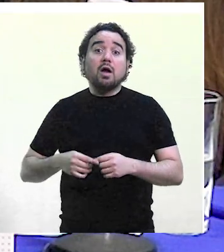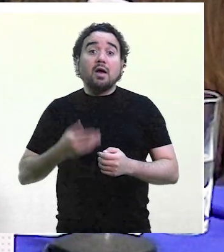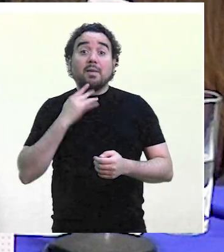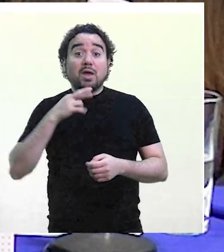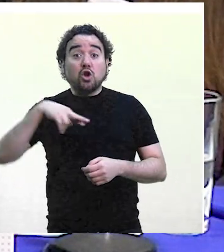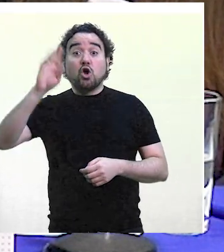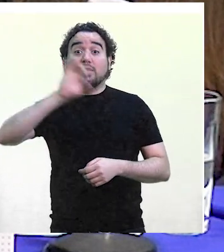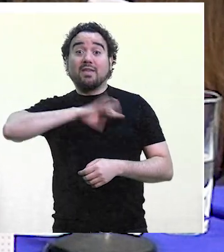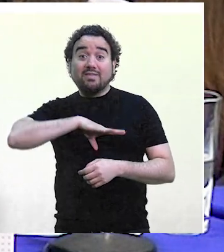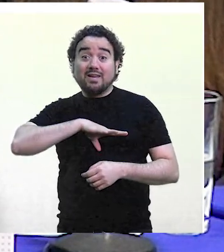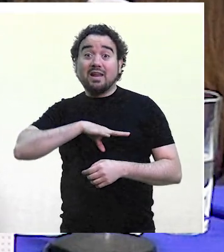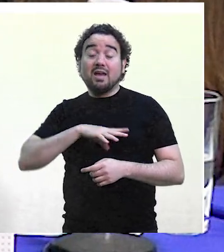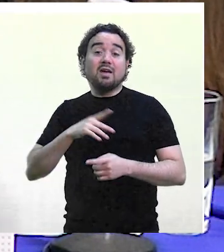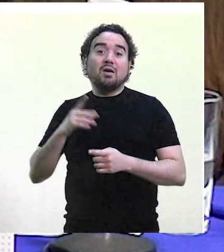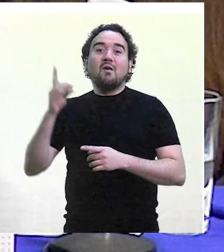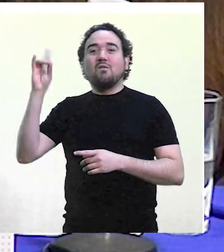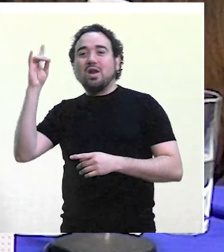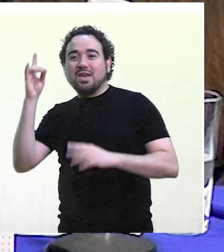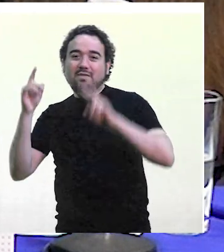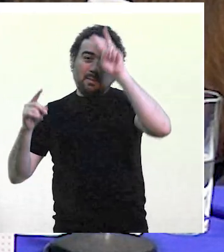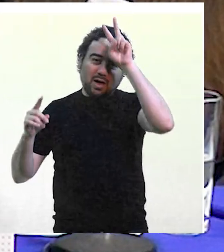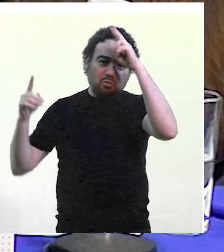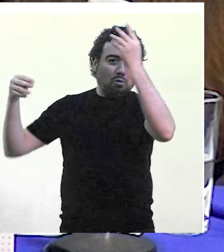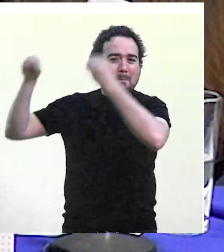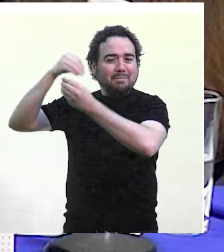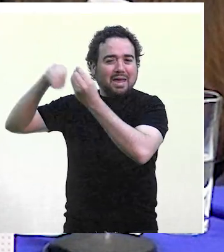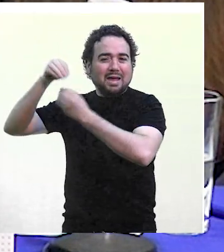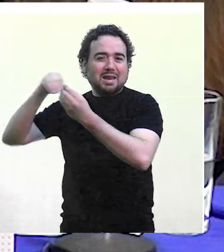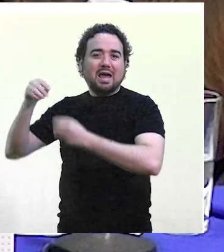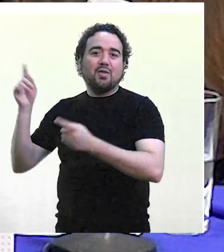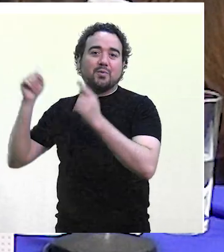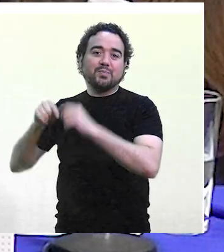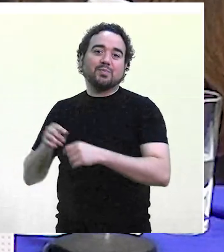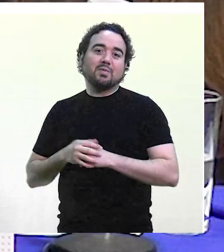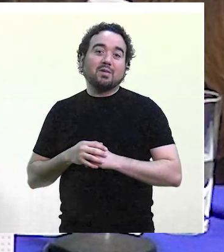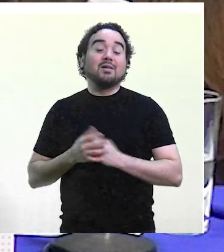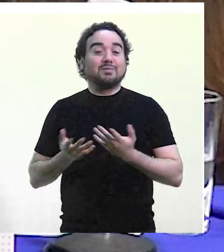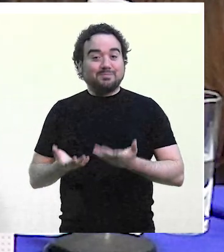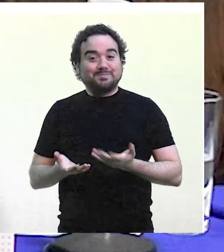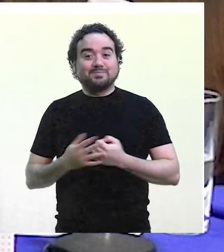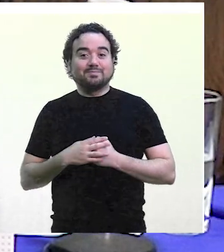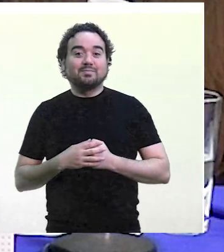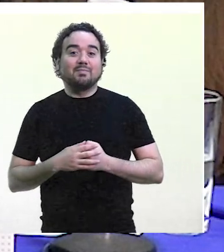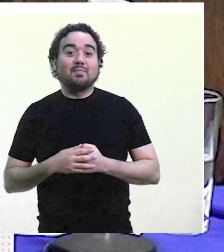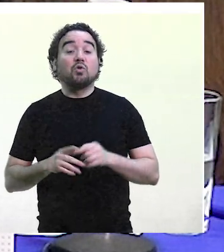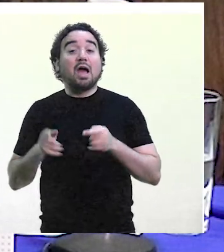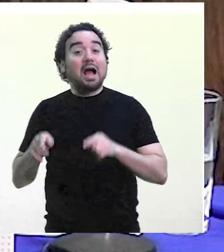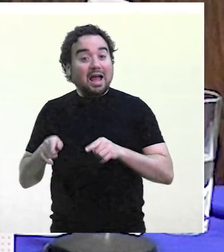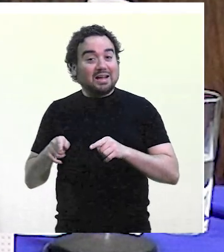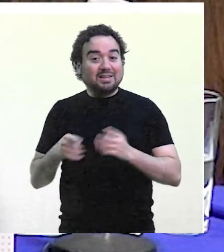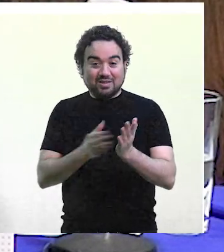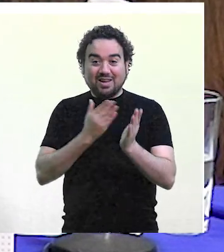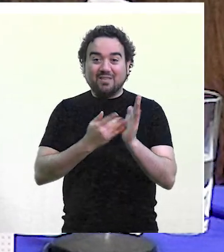todo en el norte de Chile, Claro. donde Además. todos tenemos algo de Bolivia, de Perú, o de el Chile que está más al sur. Claro. Y